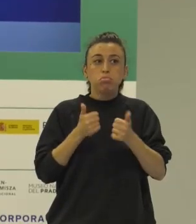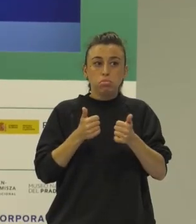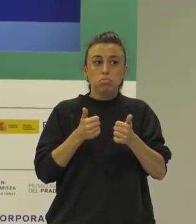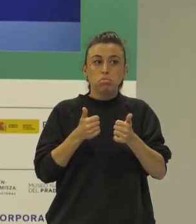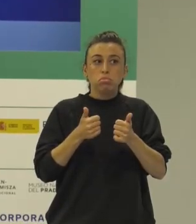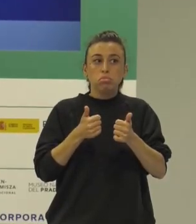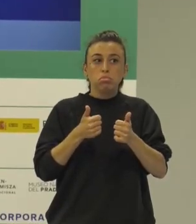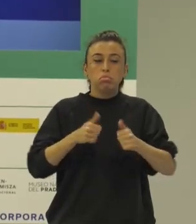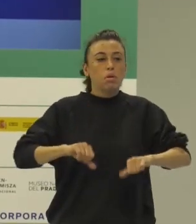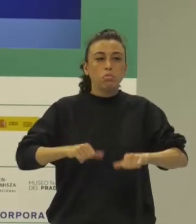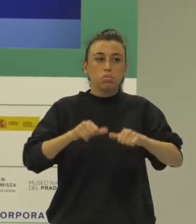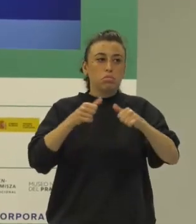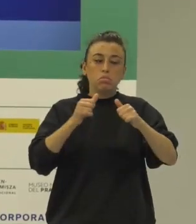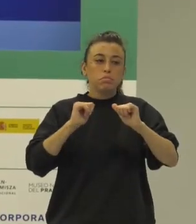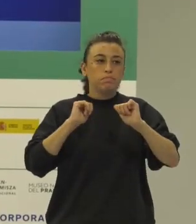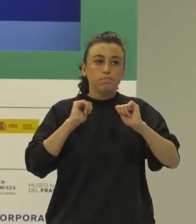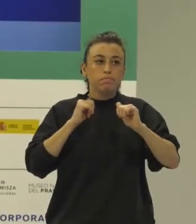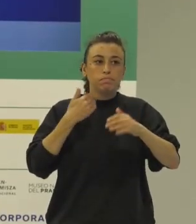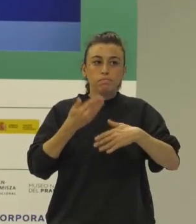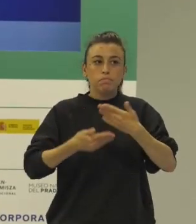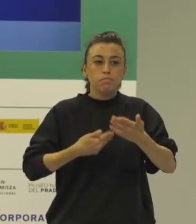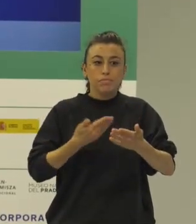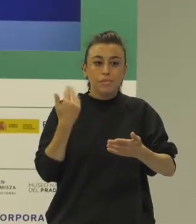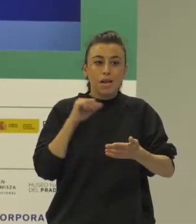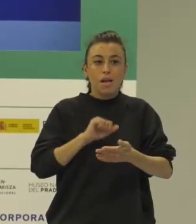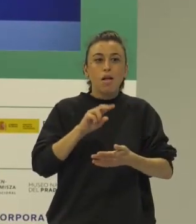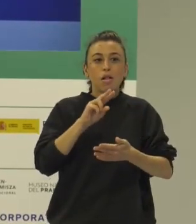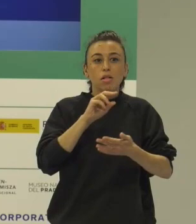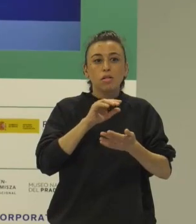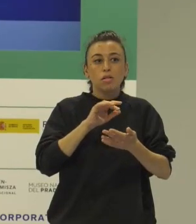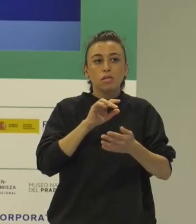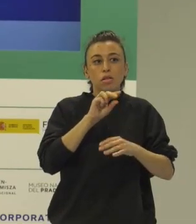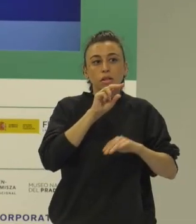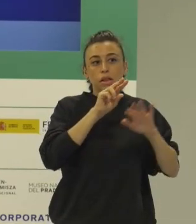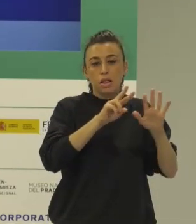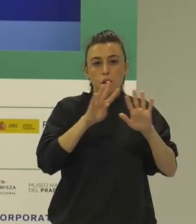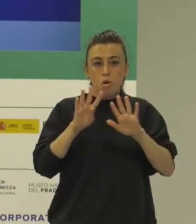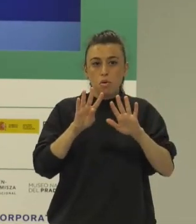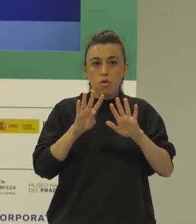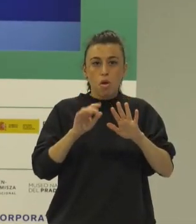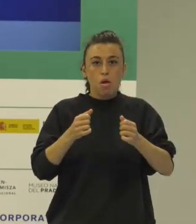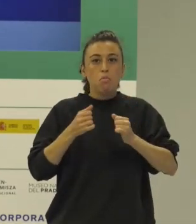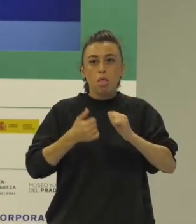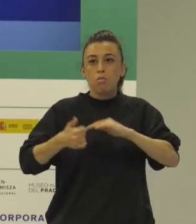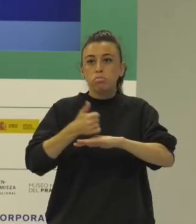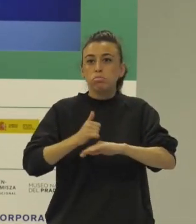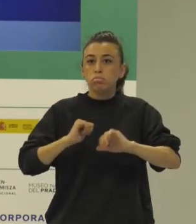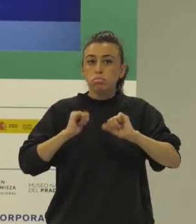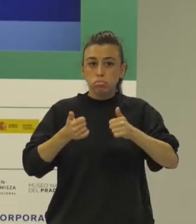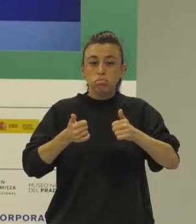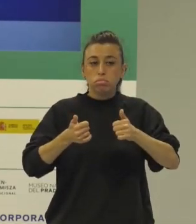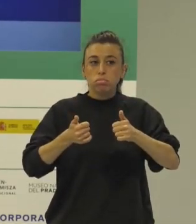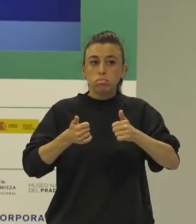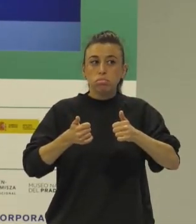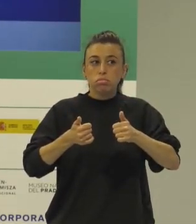que llegó, desde en el 79 cuando llegó al poder, cuando llegó la primera vez al poder. Y que